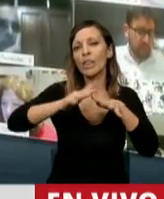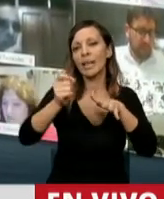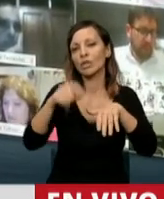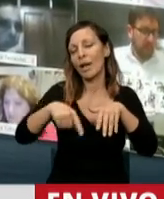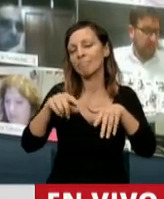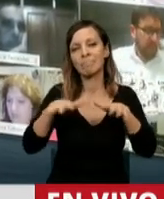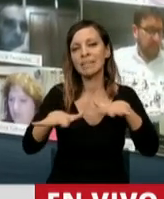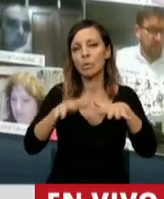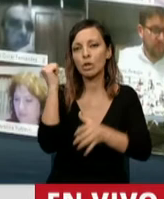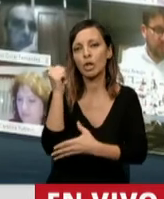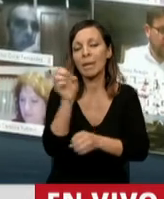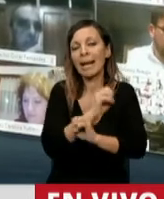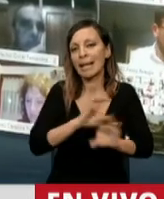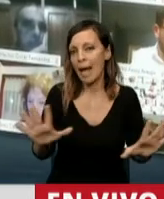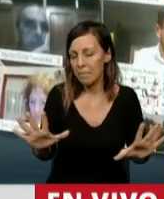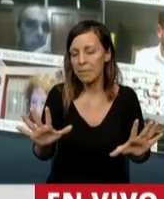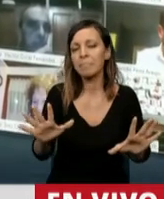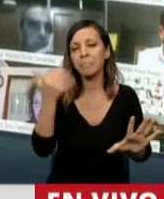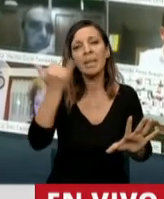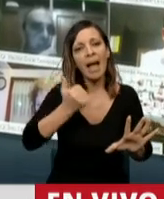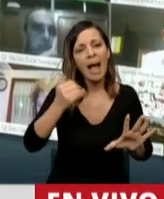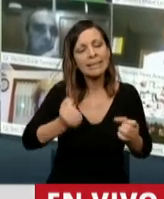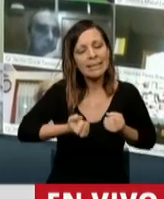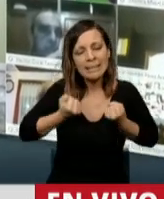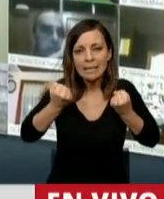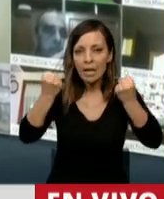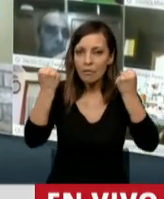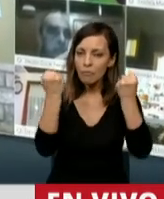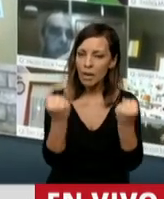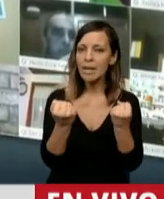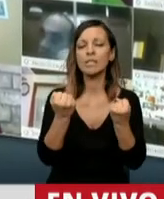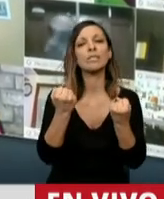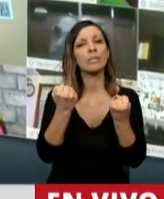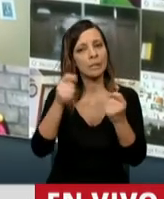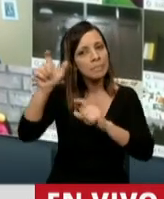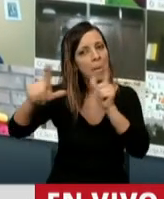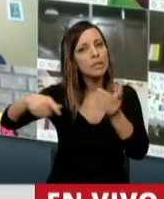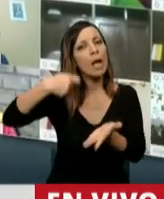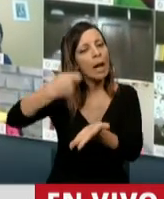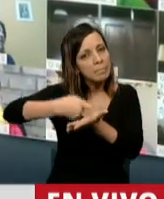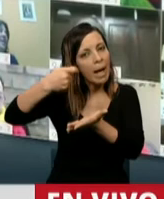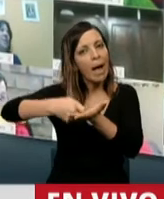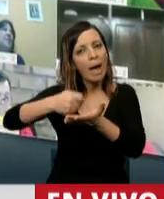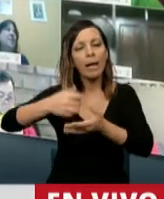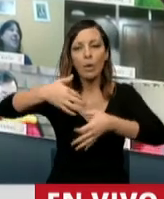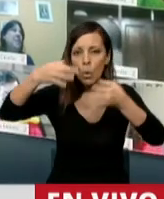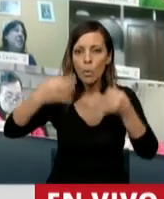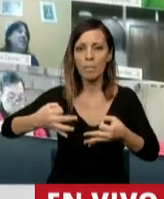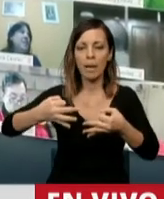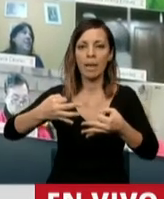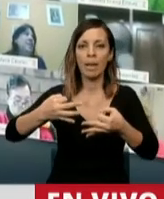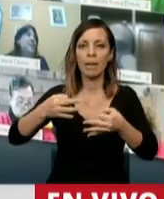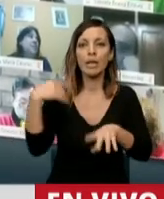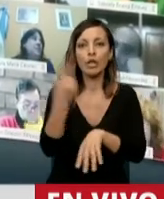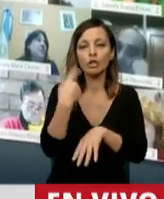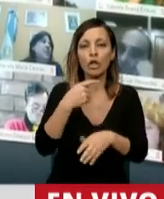situaciones económicas muy graves, hay un gran, enorme esfuerzo que están haciendo los que pagan, los que cumplen, y creo que nosotros, desde el dictamen